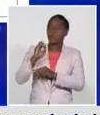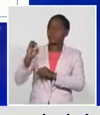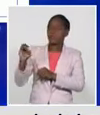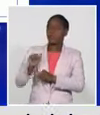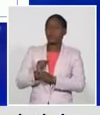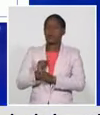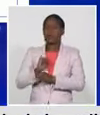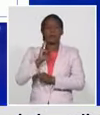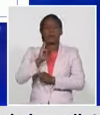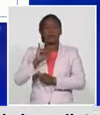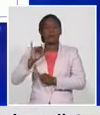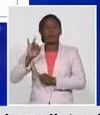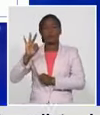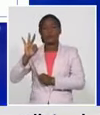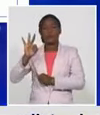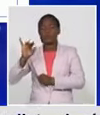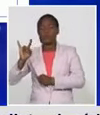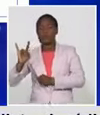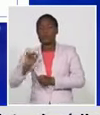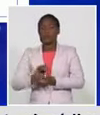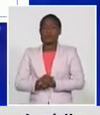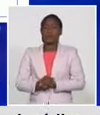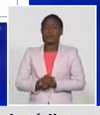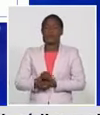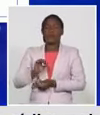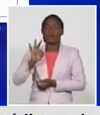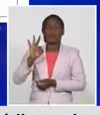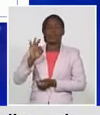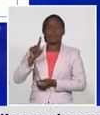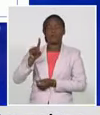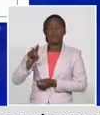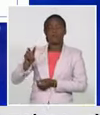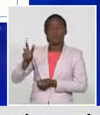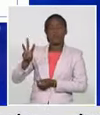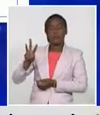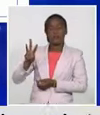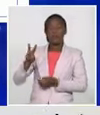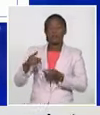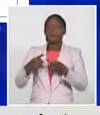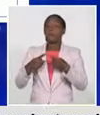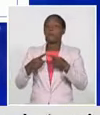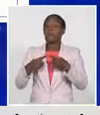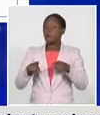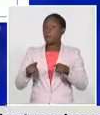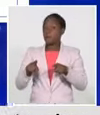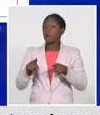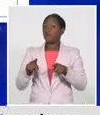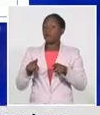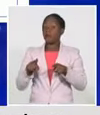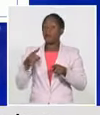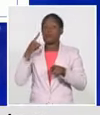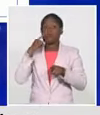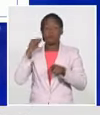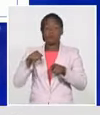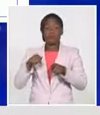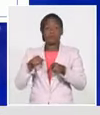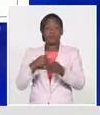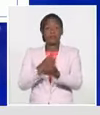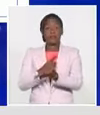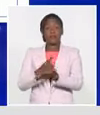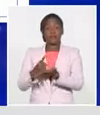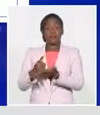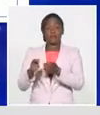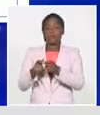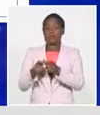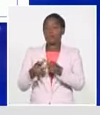689, 813 en una ocasión, pero lamentablemente esta semana pues se ha incrementado mucho el número